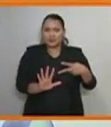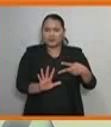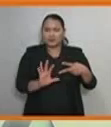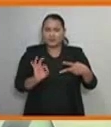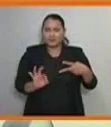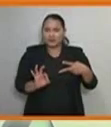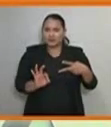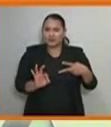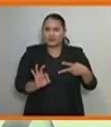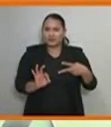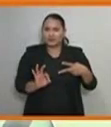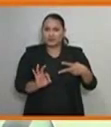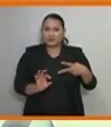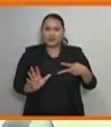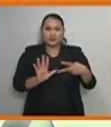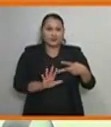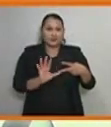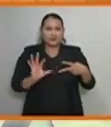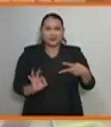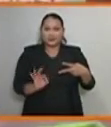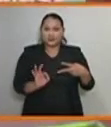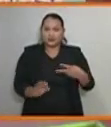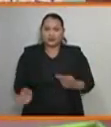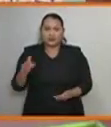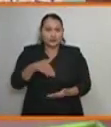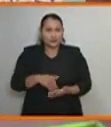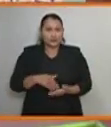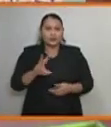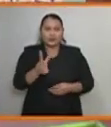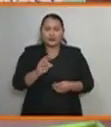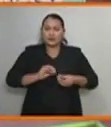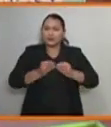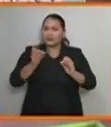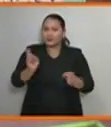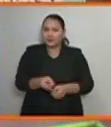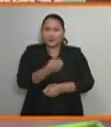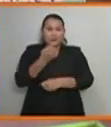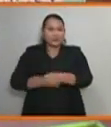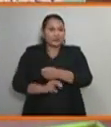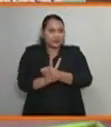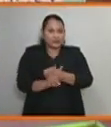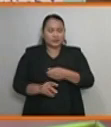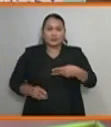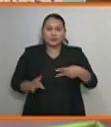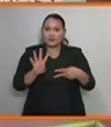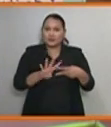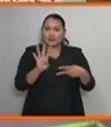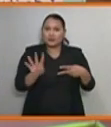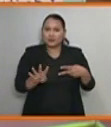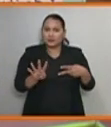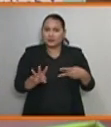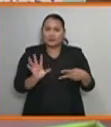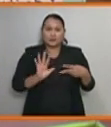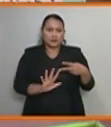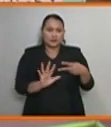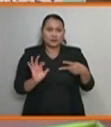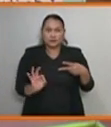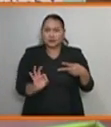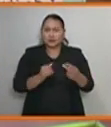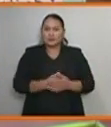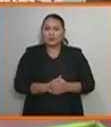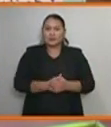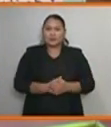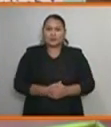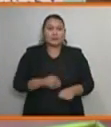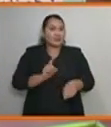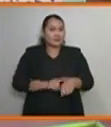9, segundo número ganador, 59. Repito una vez más los dos números seleccionados, 44 y 59. Y